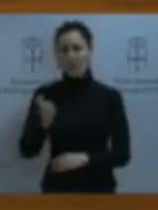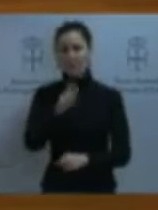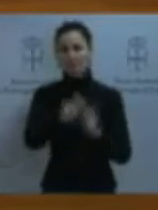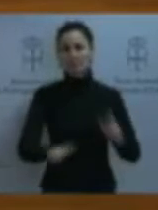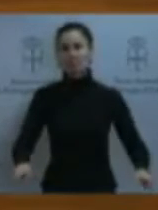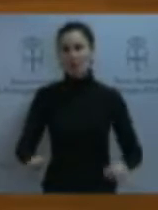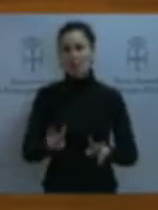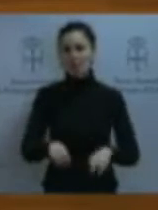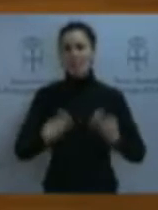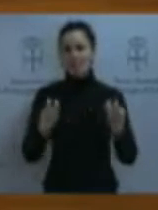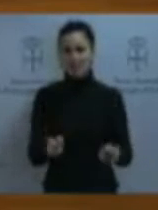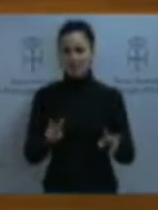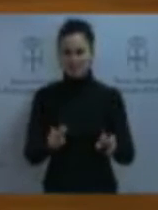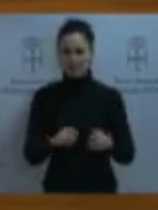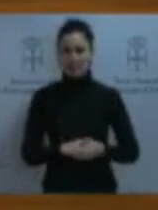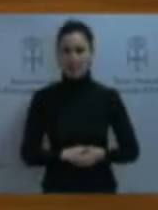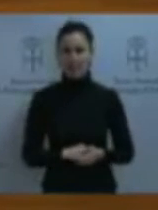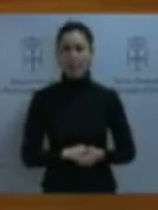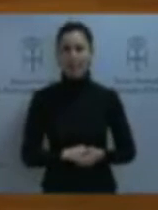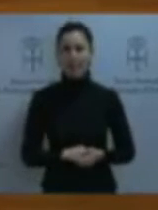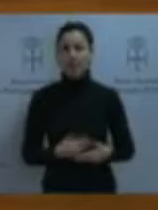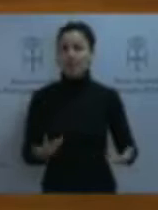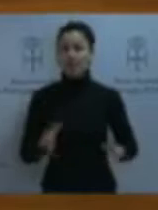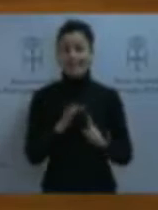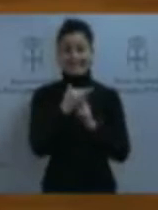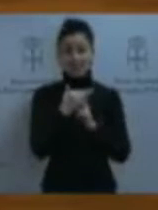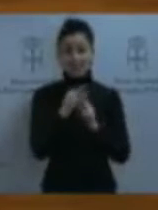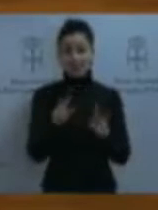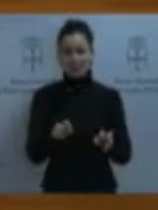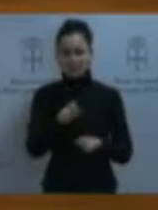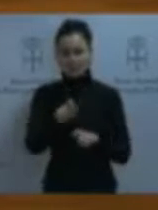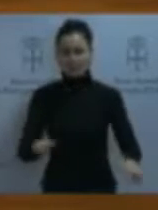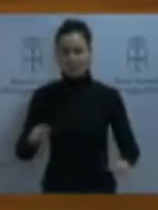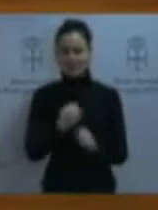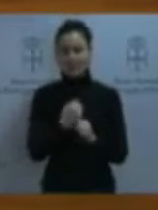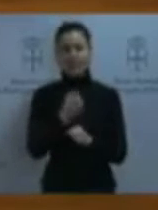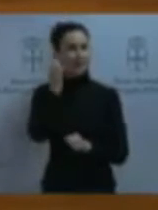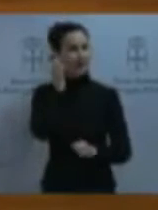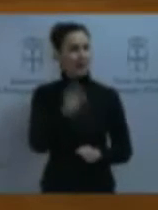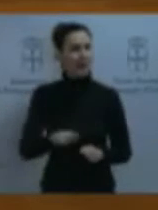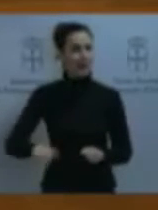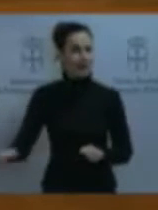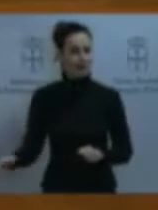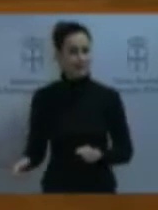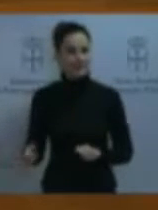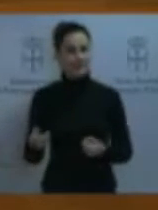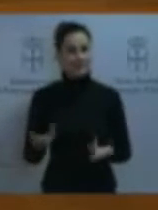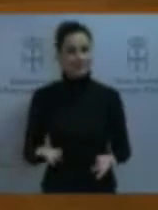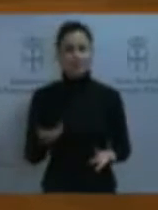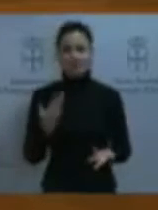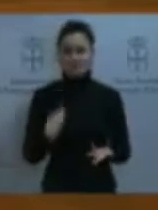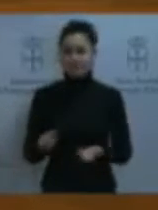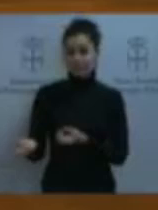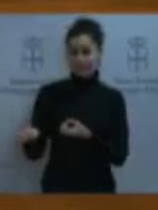La situación de los nuevos trabajadores, y también quiero insistir en ello, que es algo que las trabajadoras me han dicho también muchas veces, porque esta es